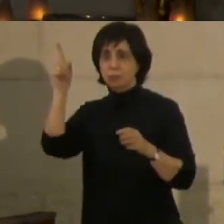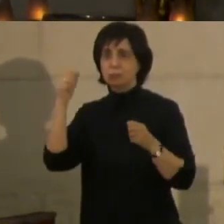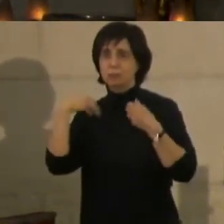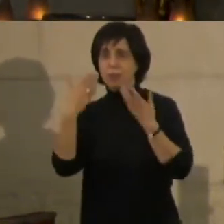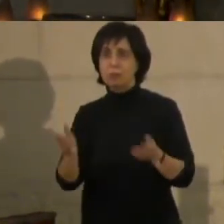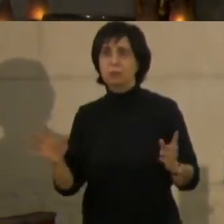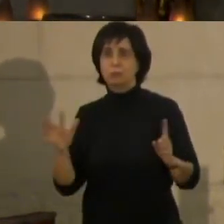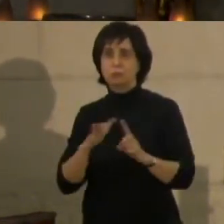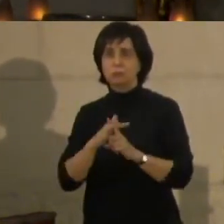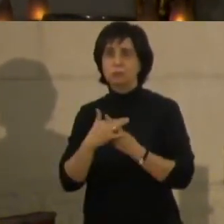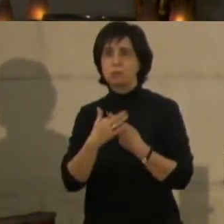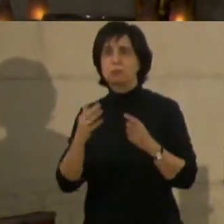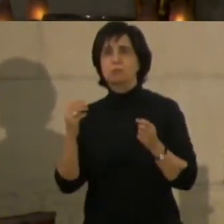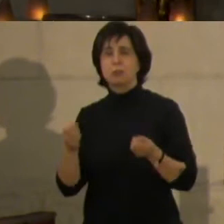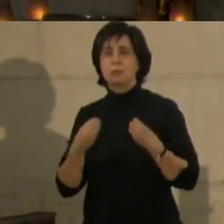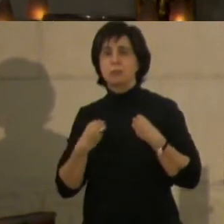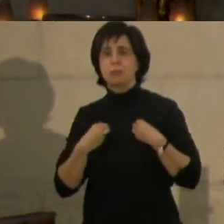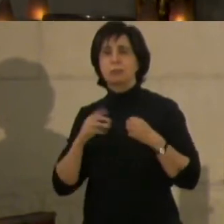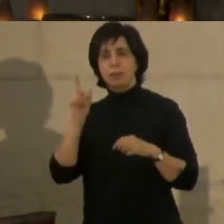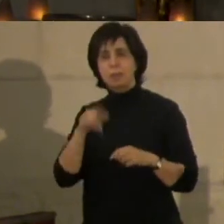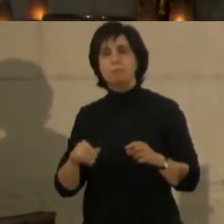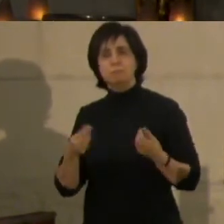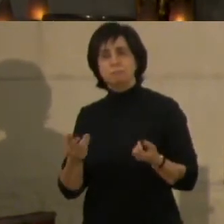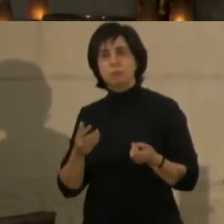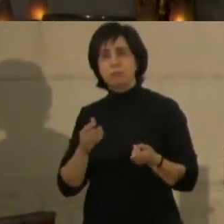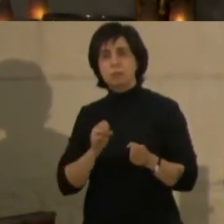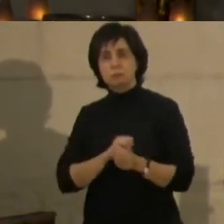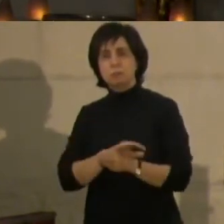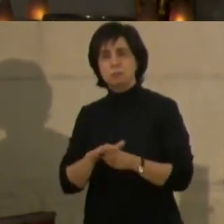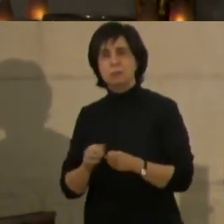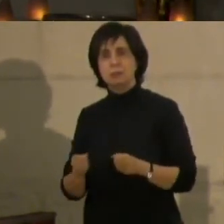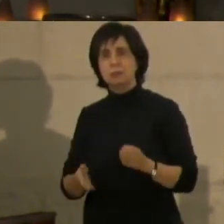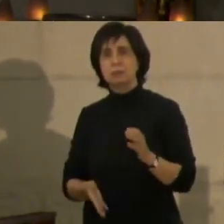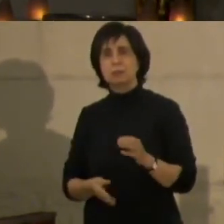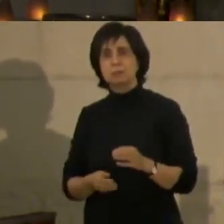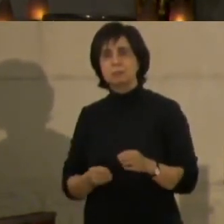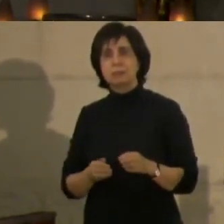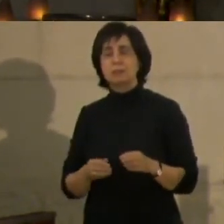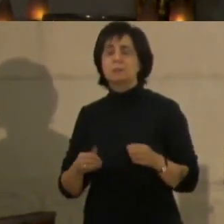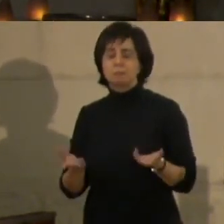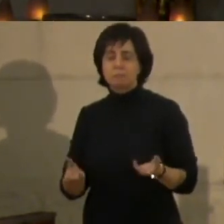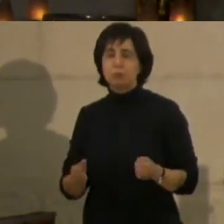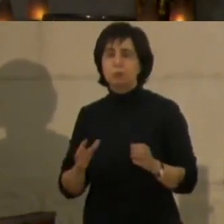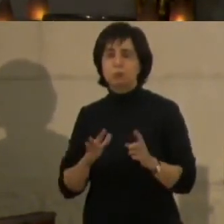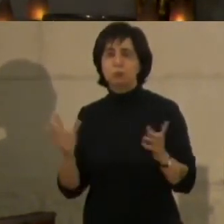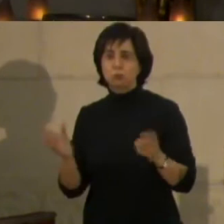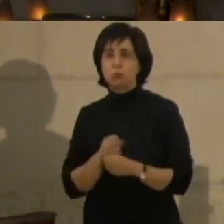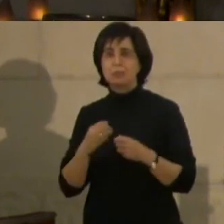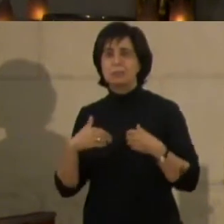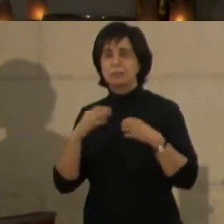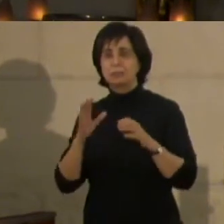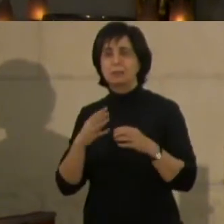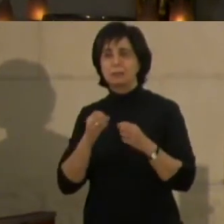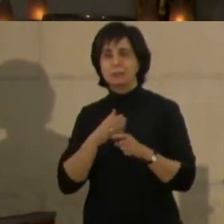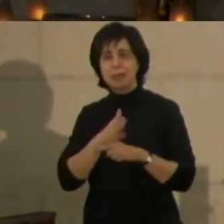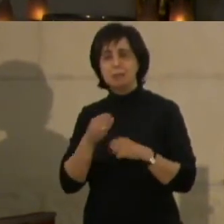vida, también para este momento que estamos viviendo. Saldremos del confinamiento, es verdad, pero yo